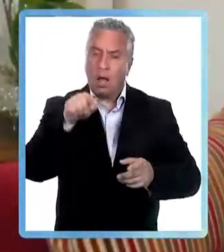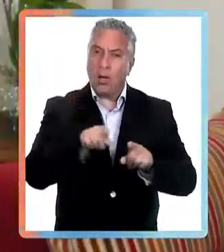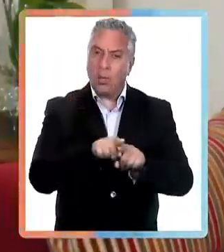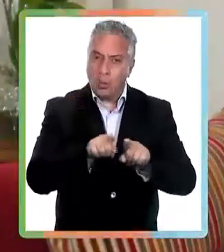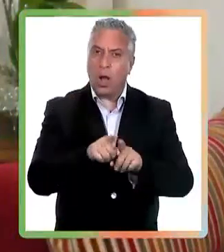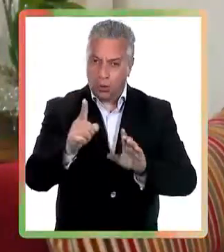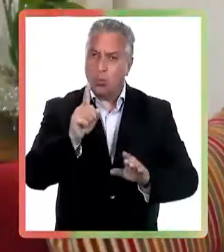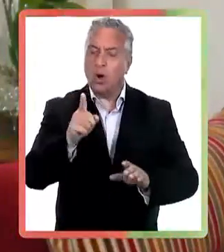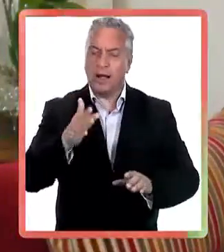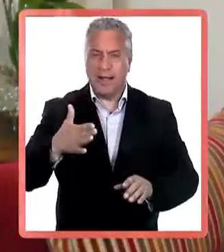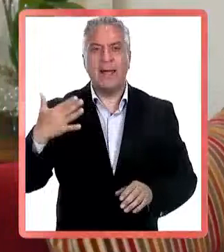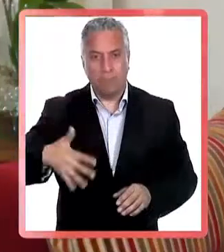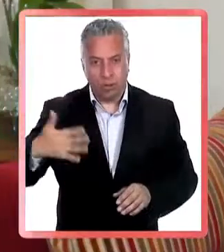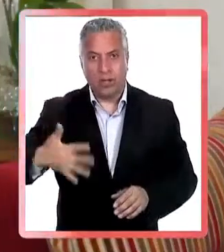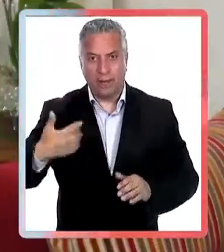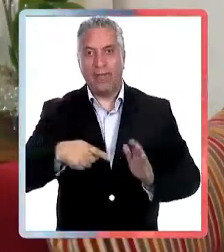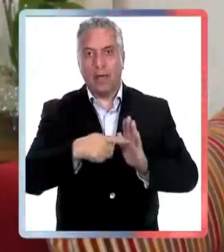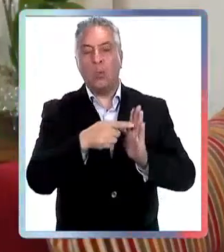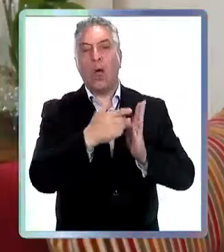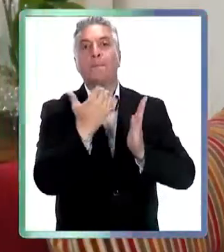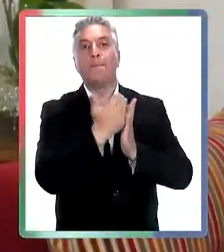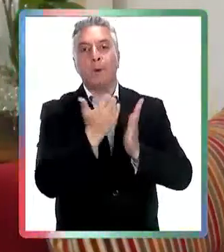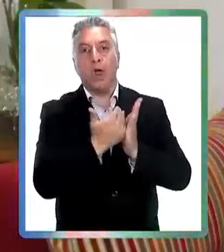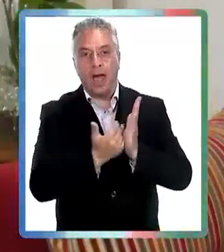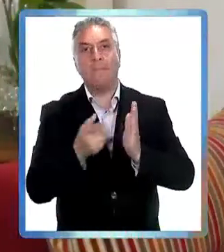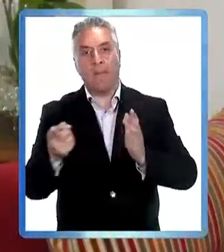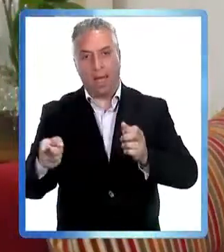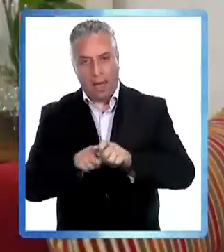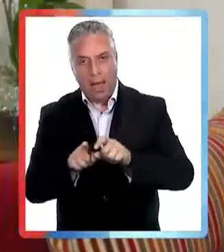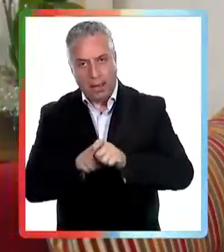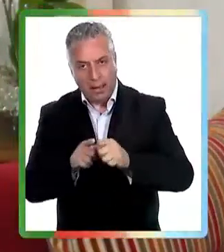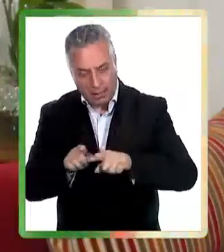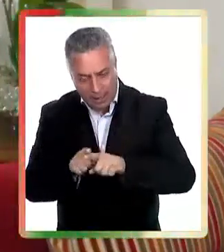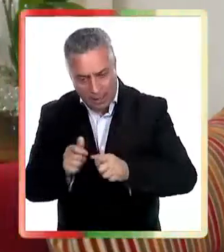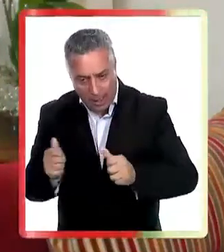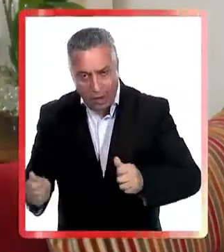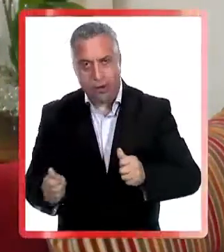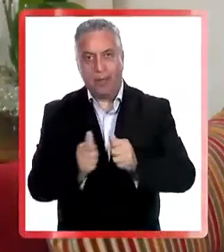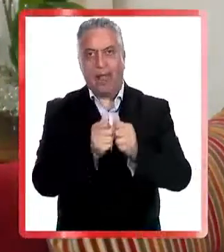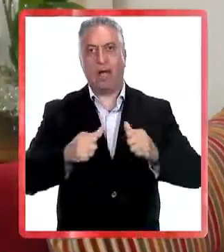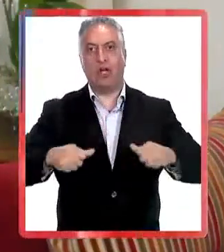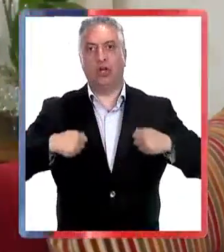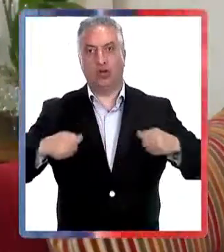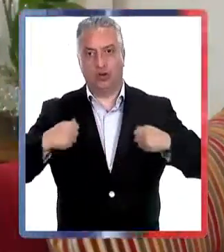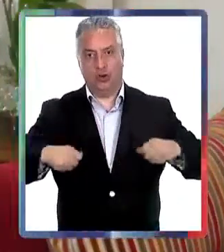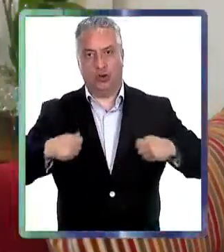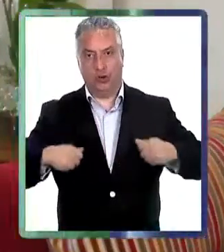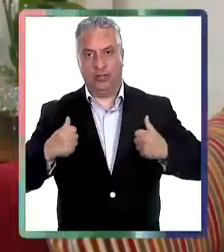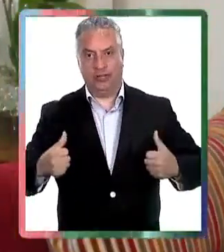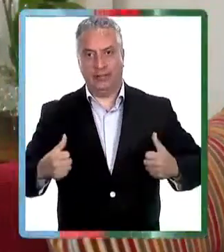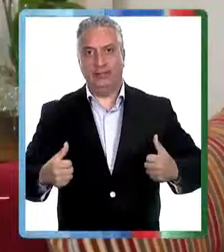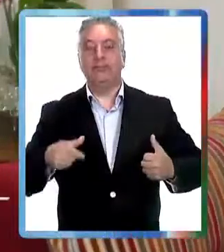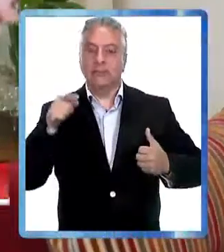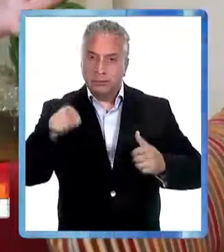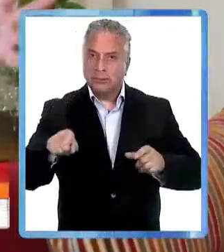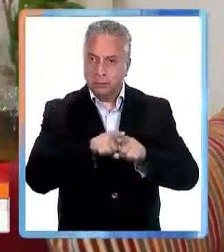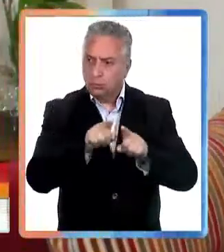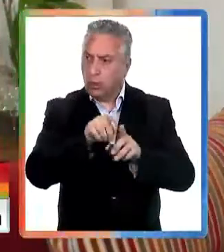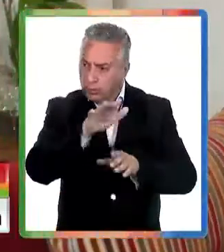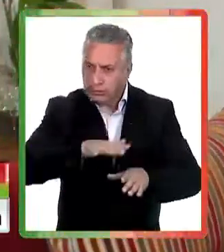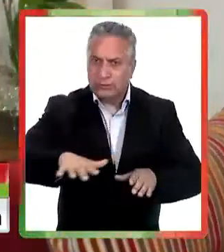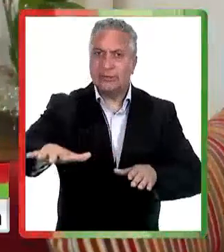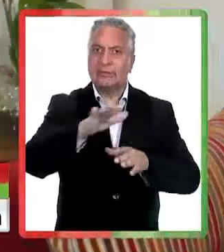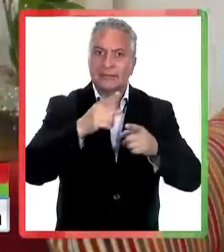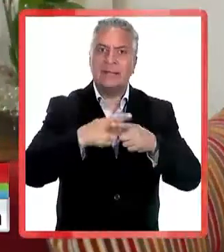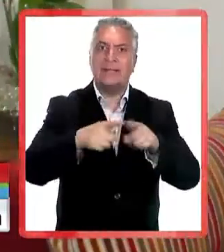una cuestión bien importante que es programa para poder acompañar a nuestros jóvenes de manera de generar espacios